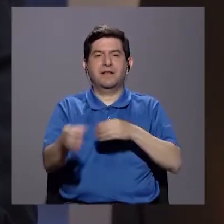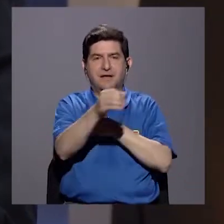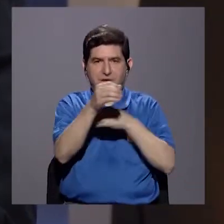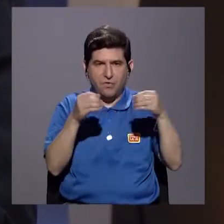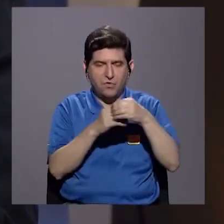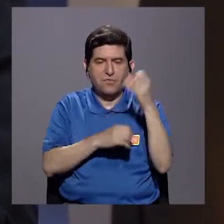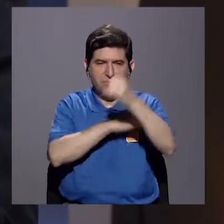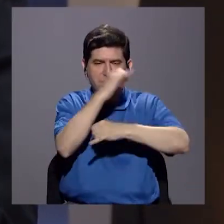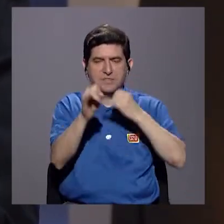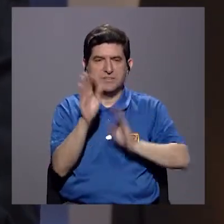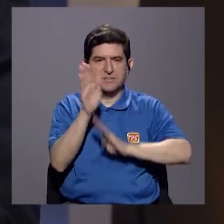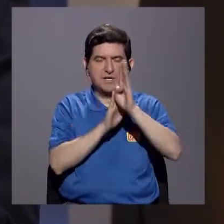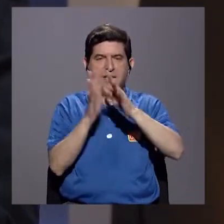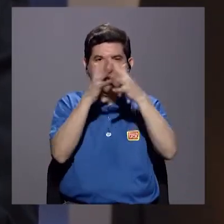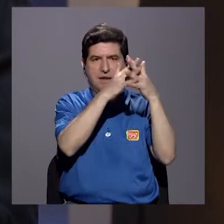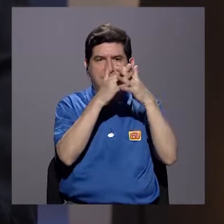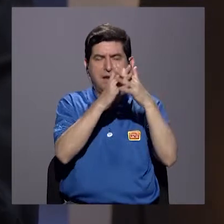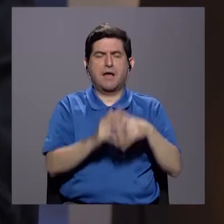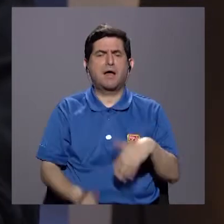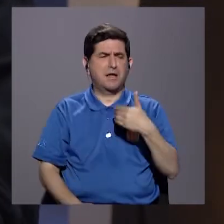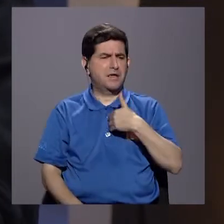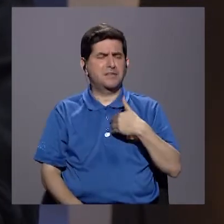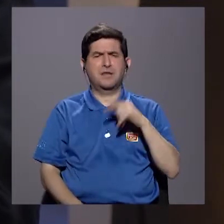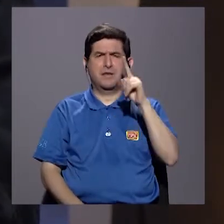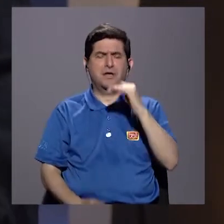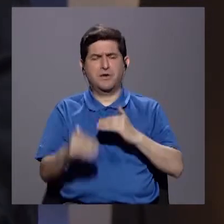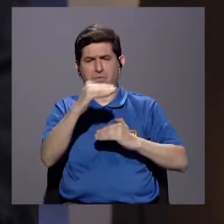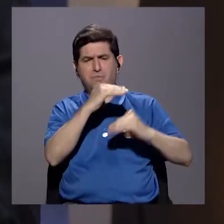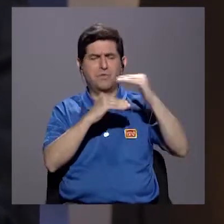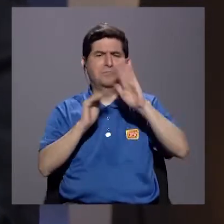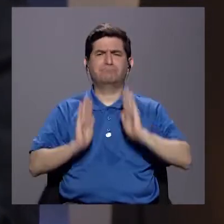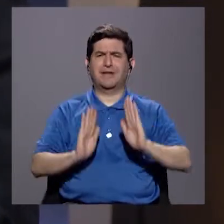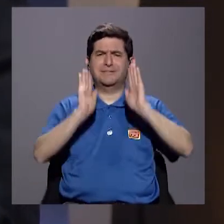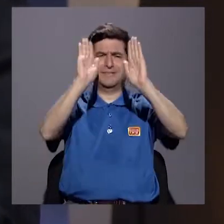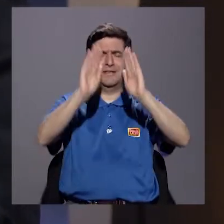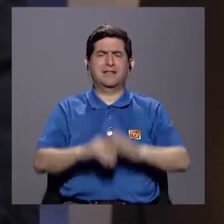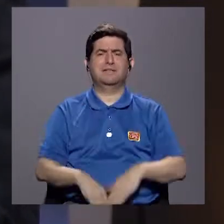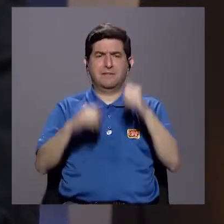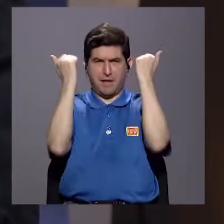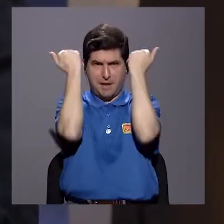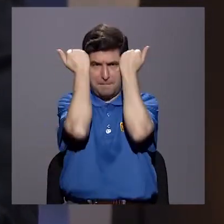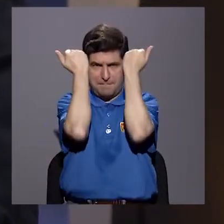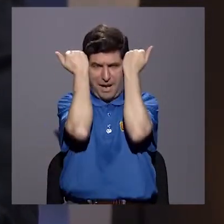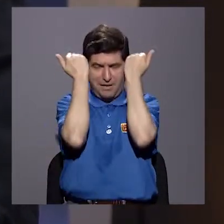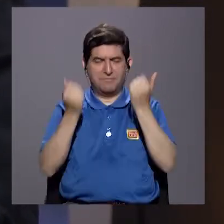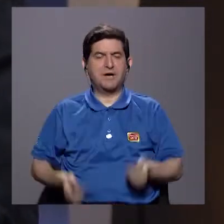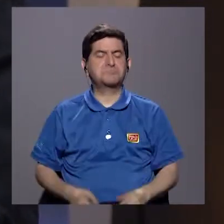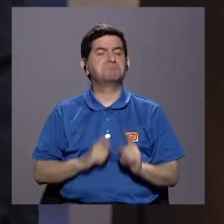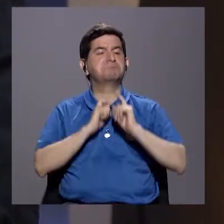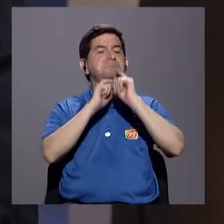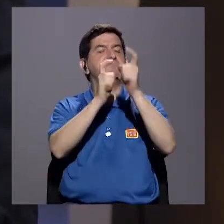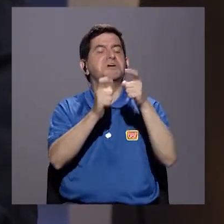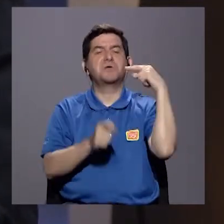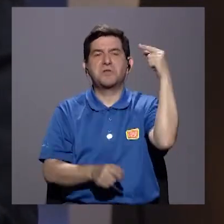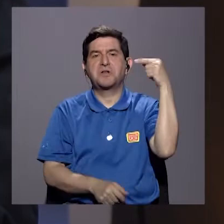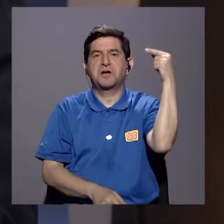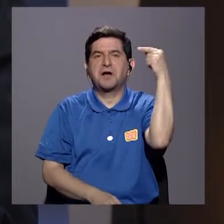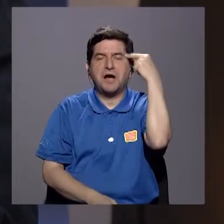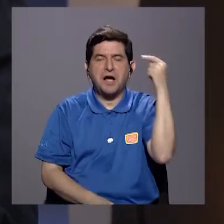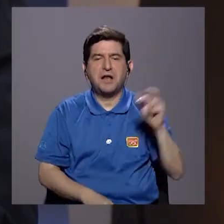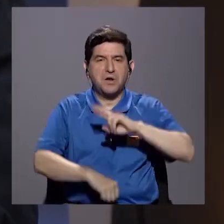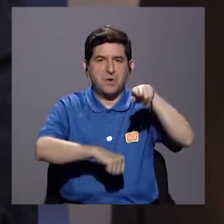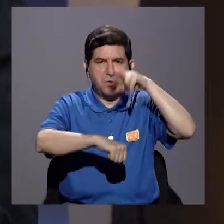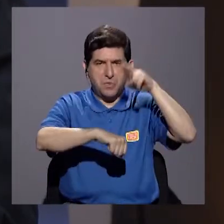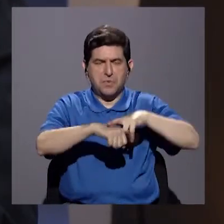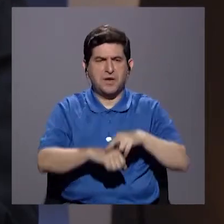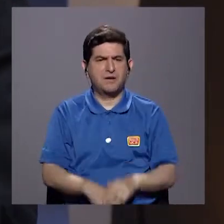Agencia Internacional de Desarrollo de los Estados Unidos, y tenían un edificio magnífico en la zona de Pavas que se lo donan al gobierno